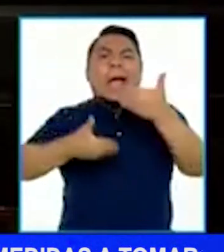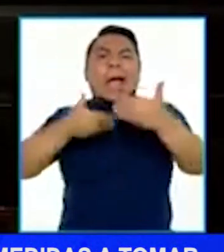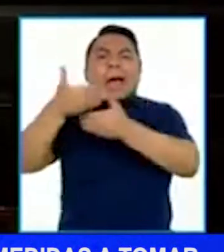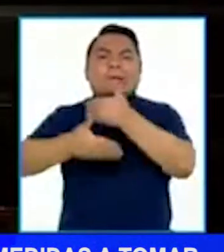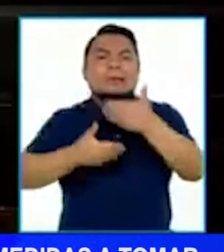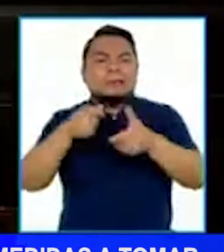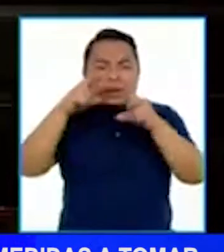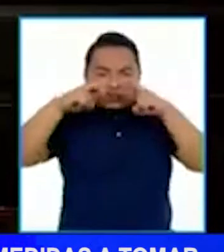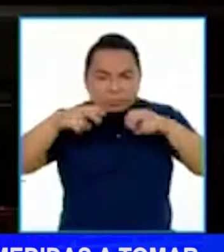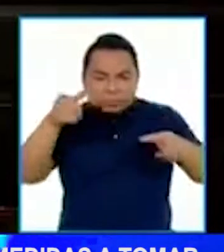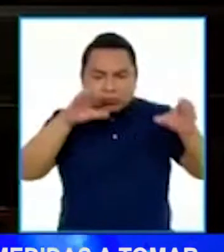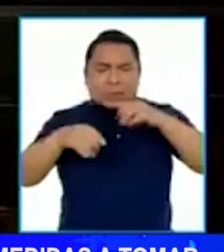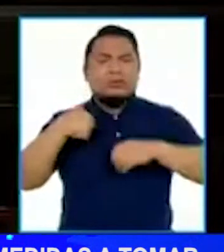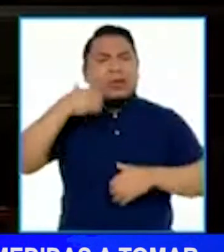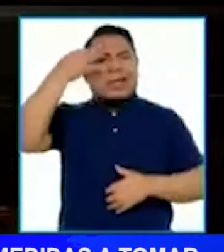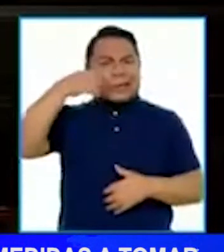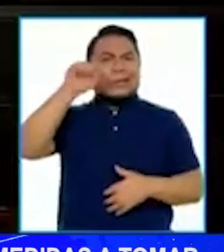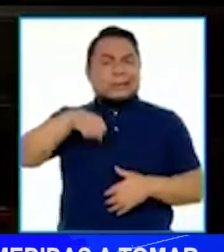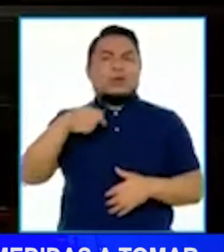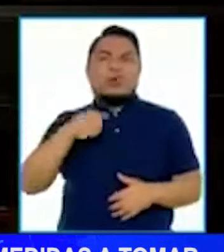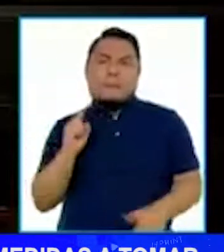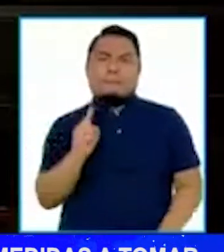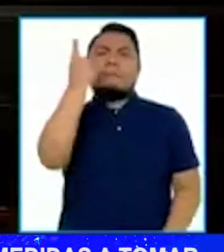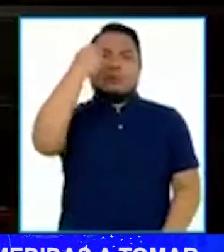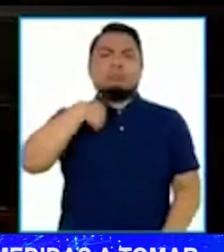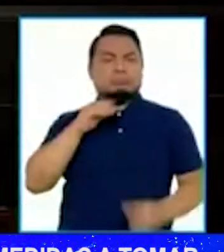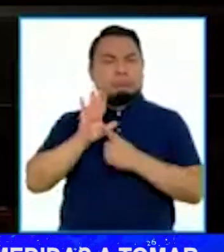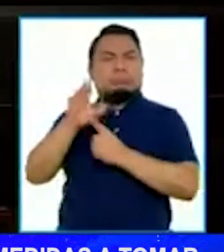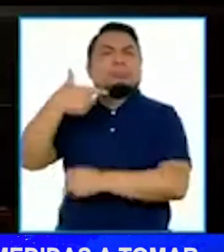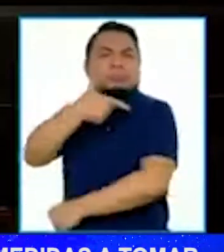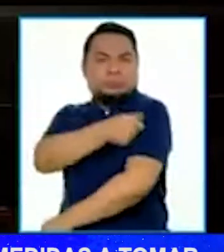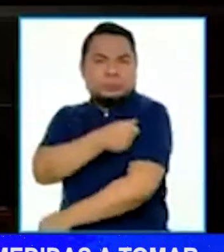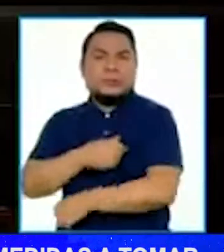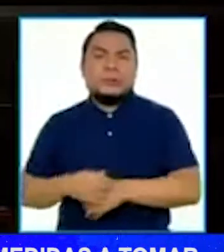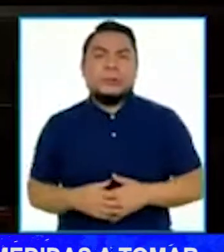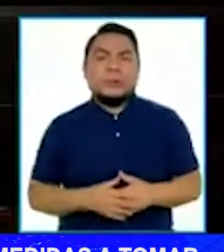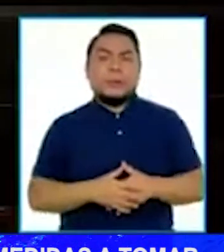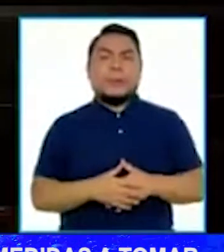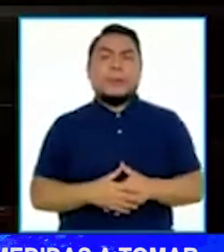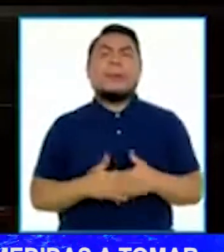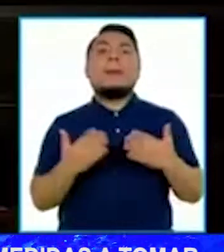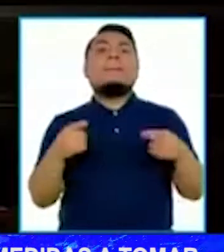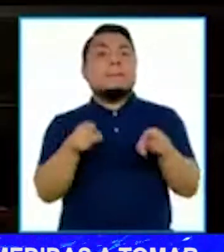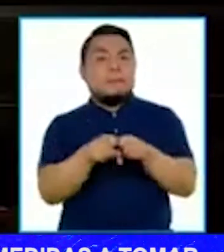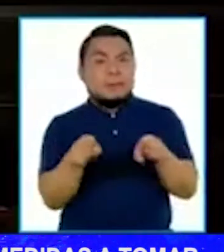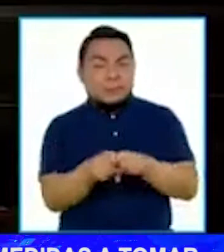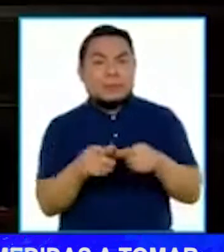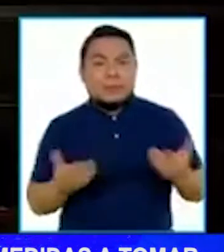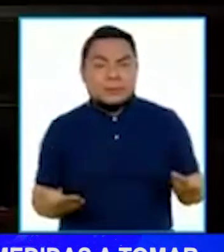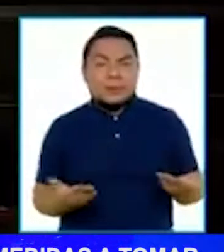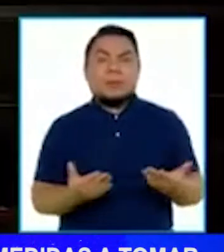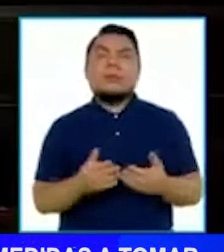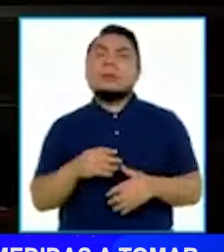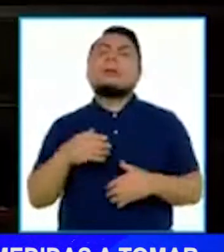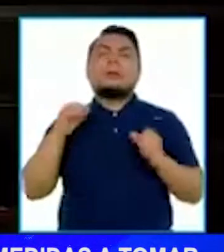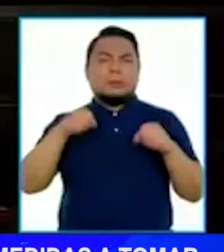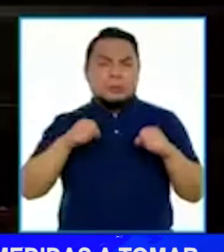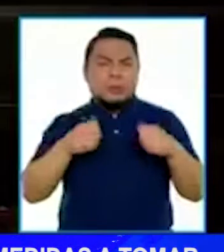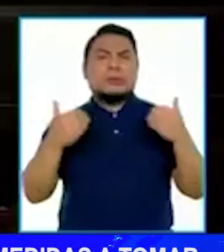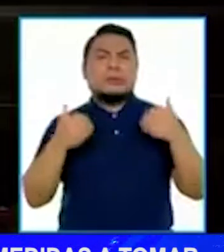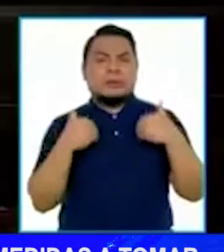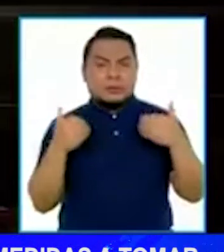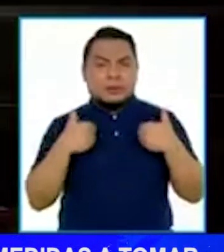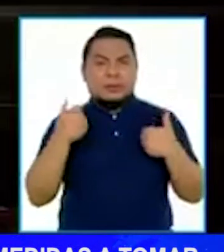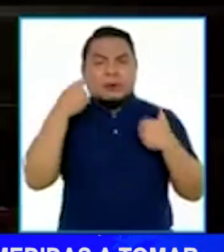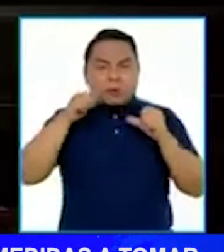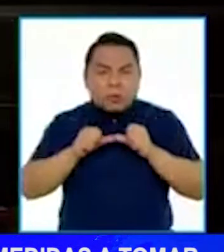los avances de la humanidad y seré uno de los primeros en vacunarme. Pero además, de todas